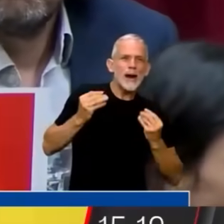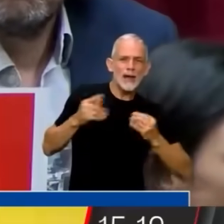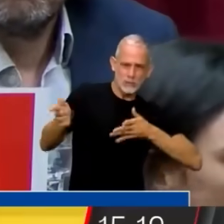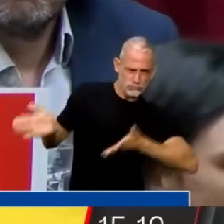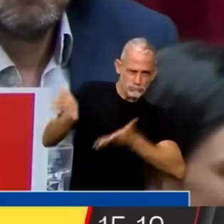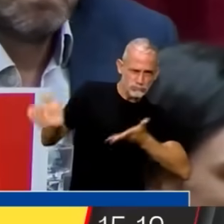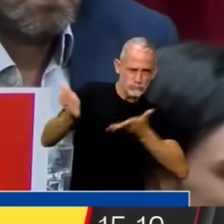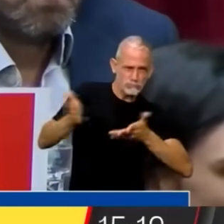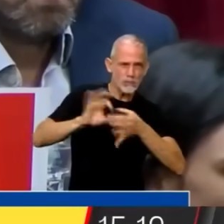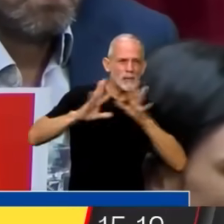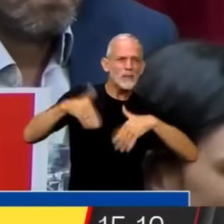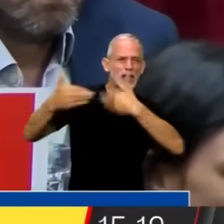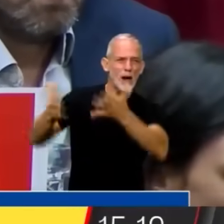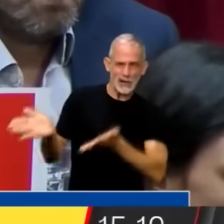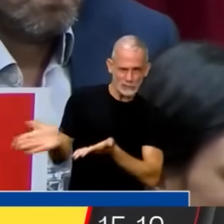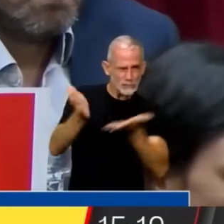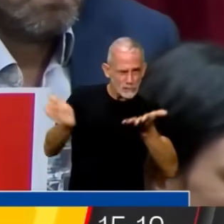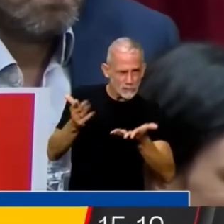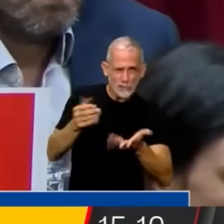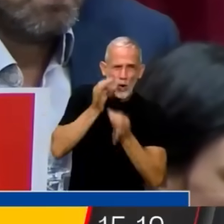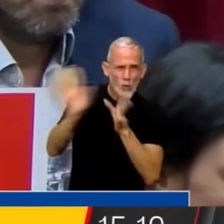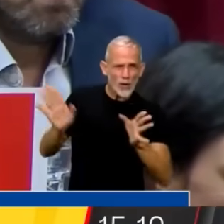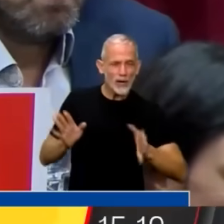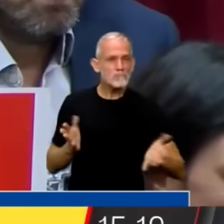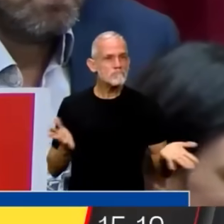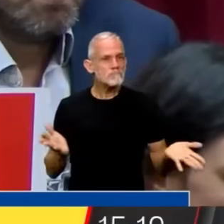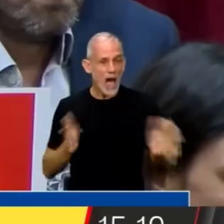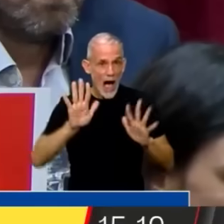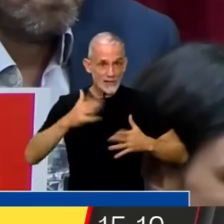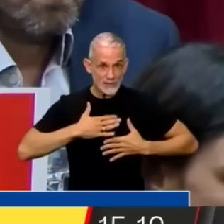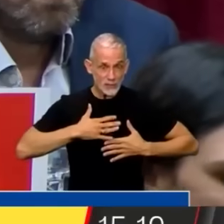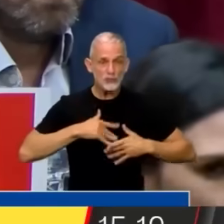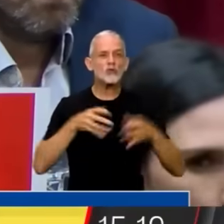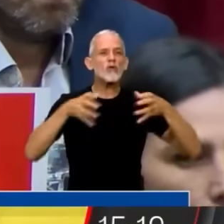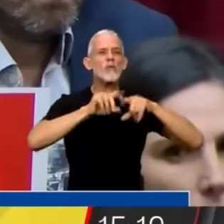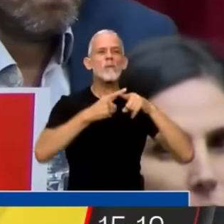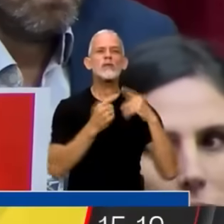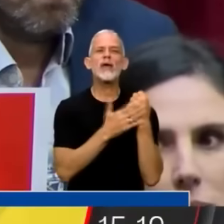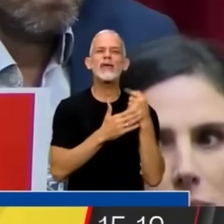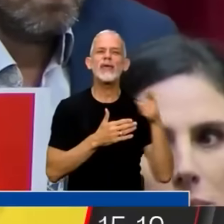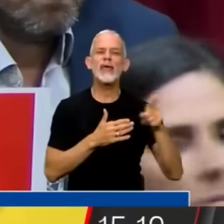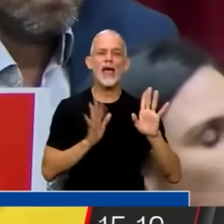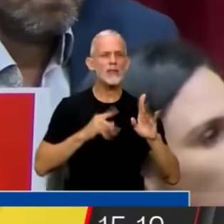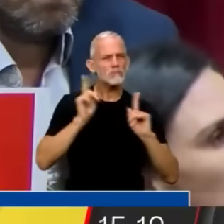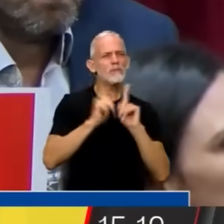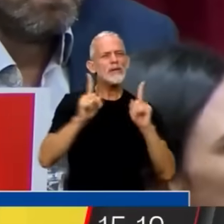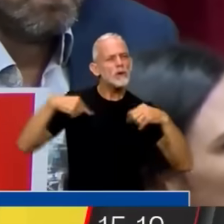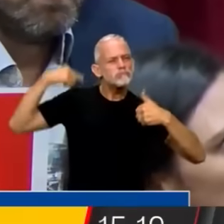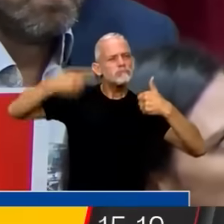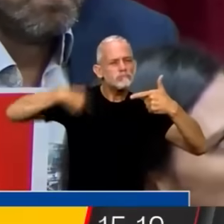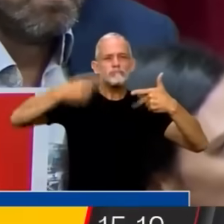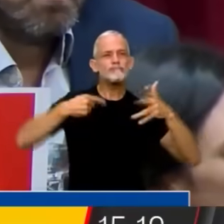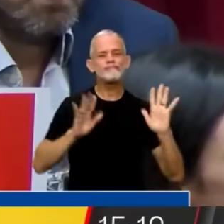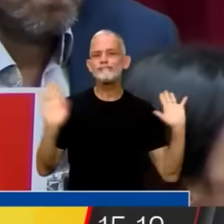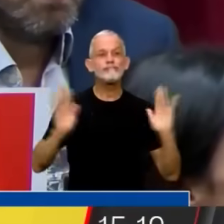camino esté totalmente allanado. Por lo tanto, desde el frente de izquierda, como venimos haciendo, vamos a